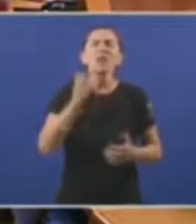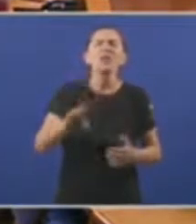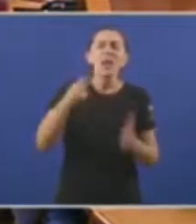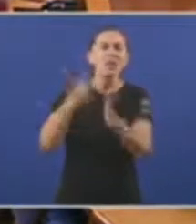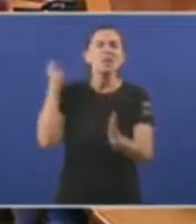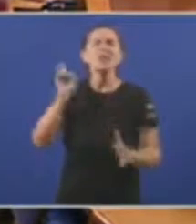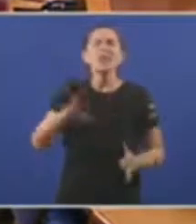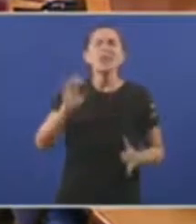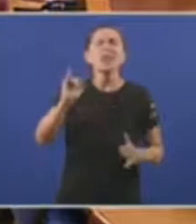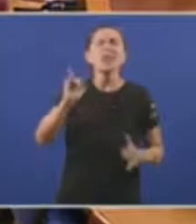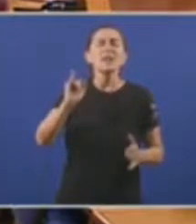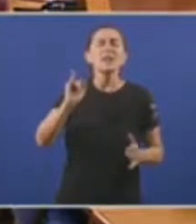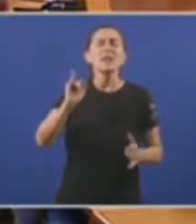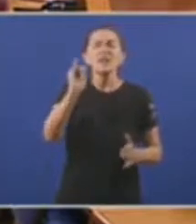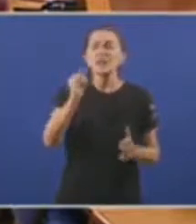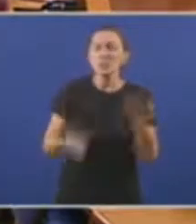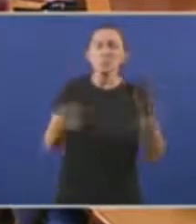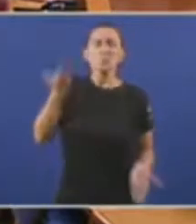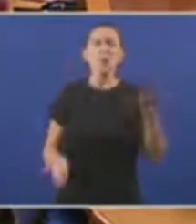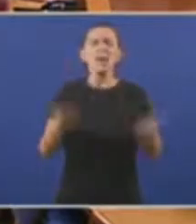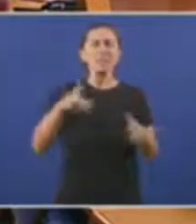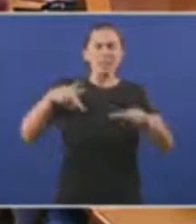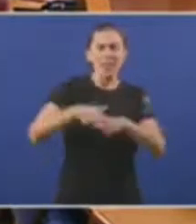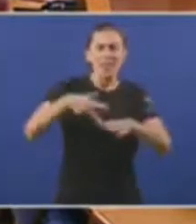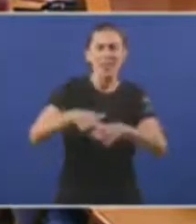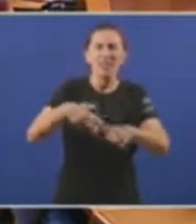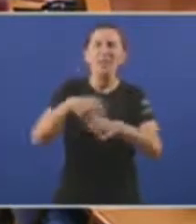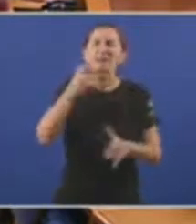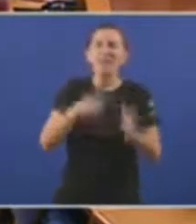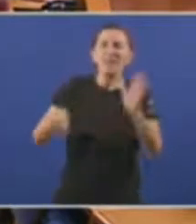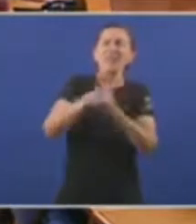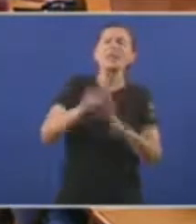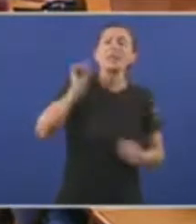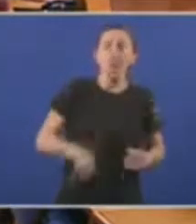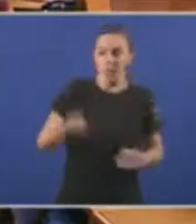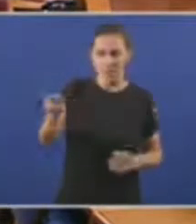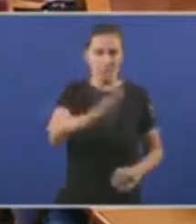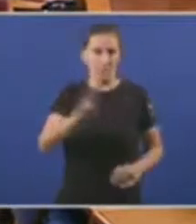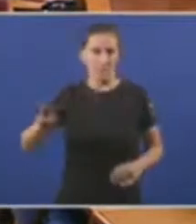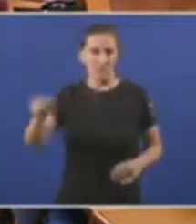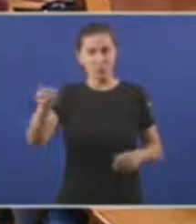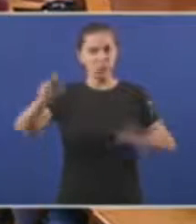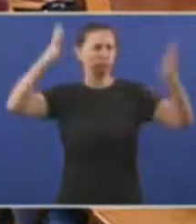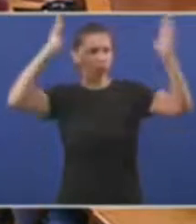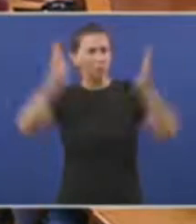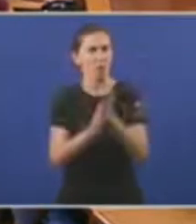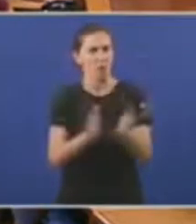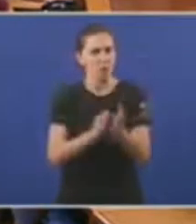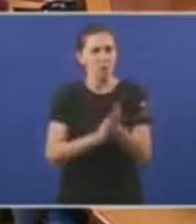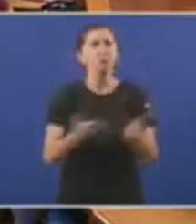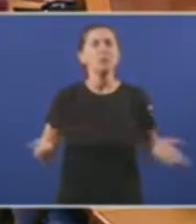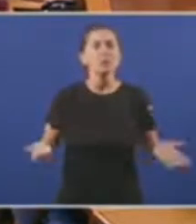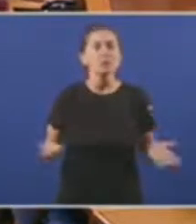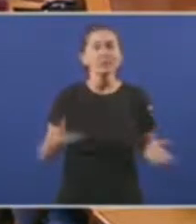ruleta rusa das subastas de interrumpibilidade? Foi o Partido Popular e vostede aplaudiu e caudiu a boca. E claro